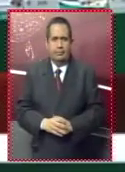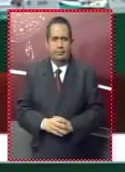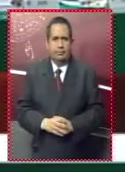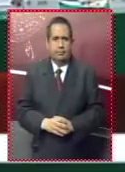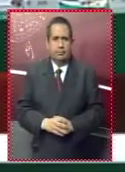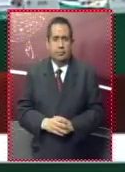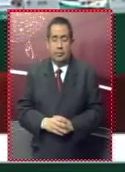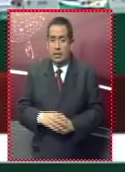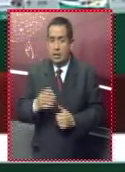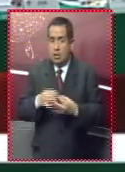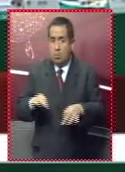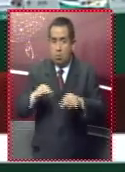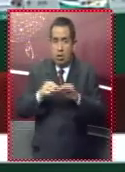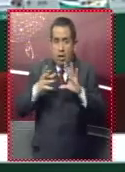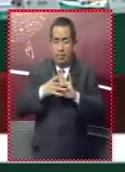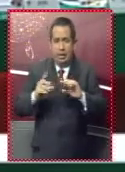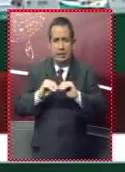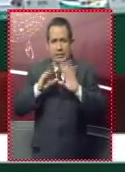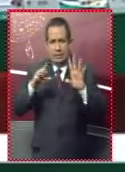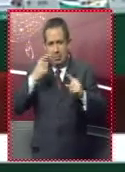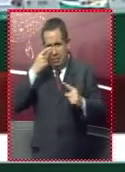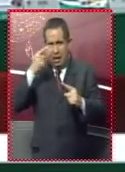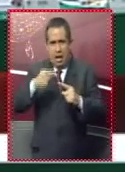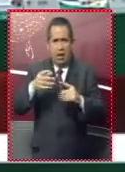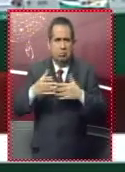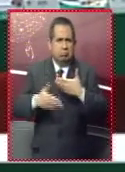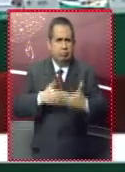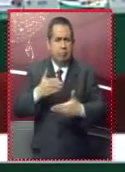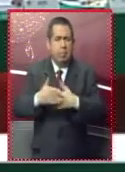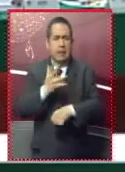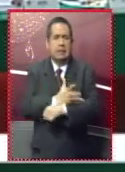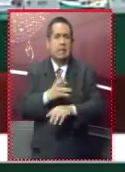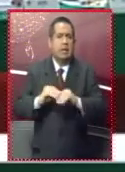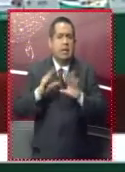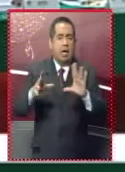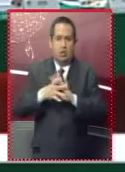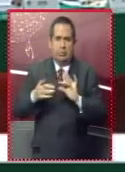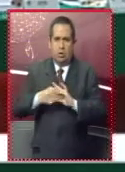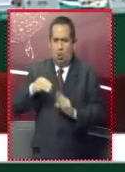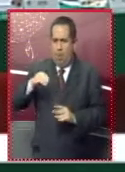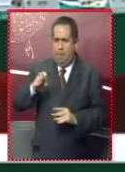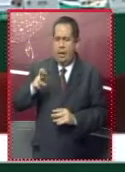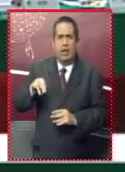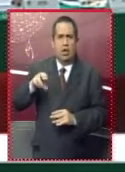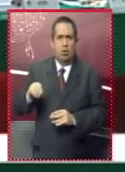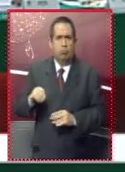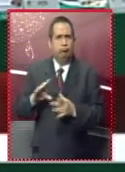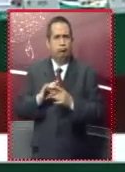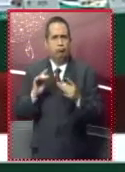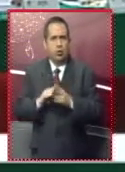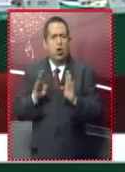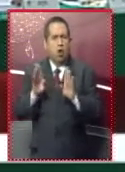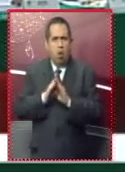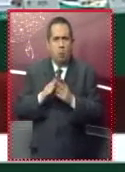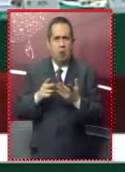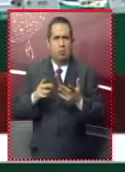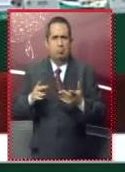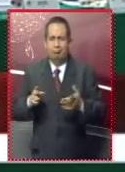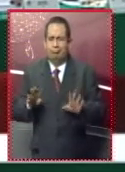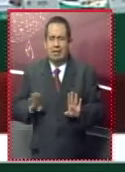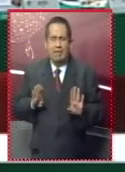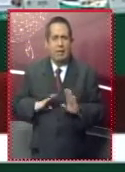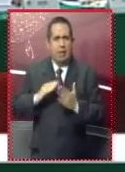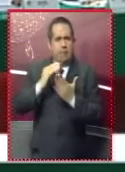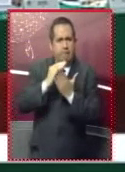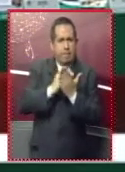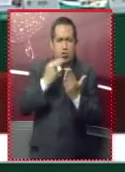Se deben trascender enfoques clientelistas y generar transparencia, explicó Merino, además de contar con un padrón de beneficiarios únicos de programas